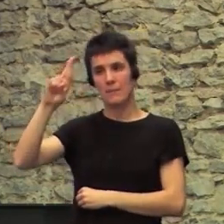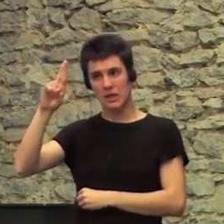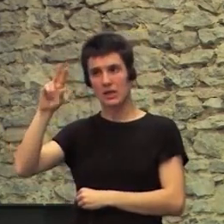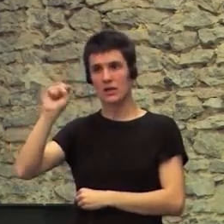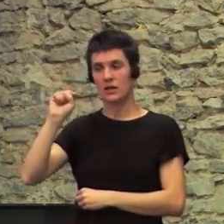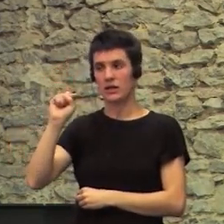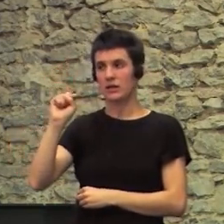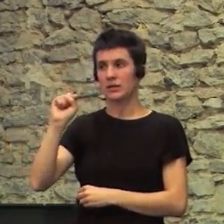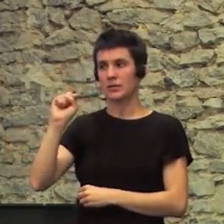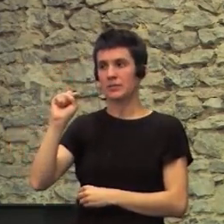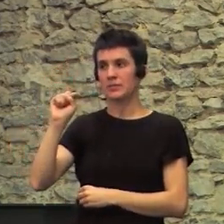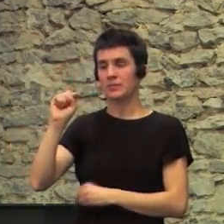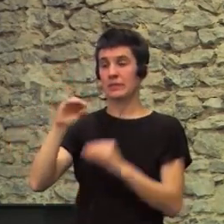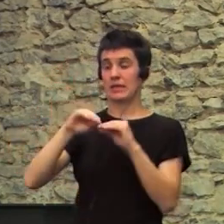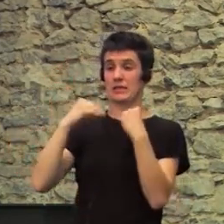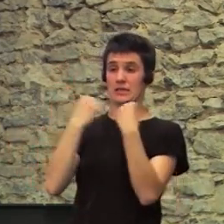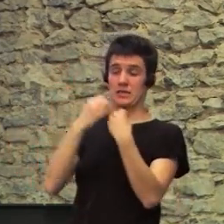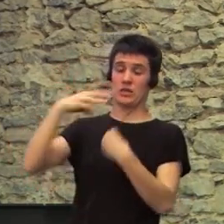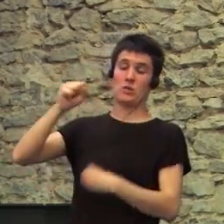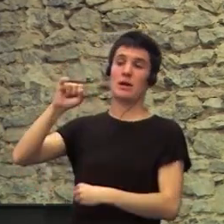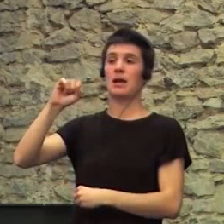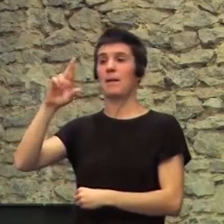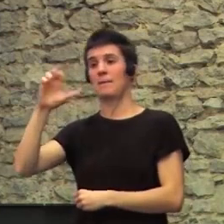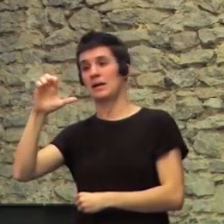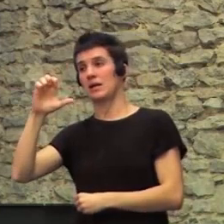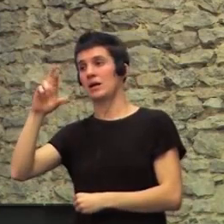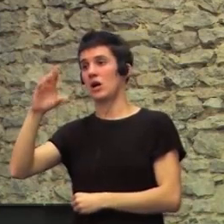Mayer-Rokitansky. El síndrome de Mayer-Rokitansky, perdón.